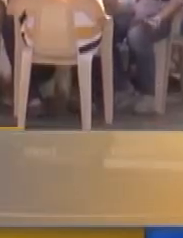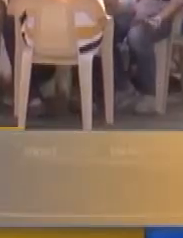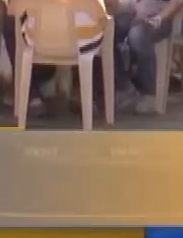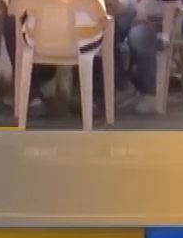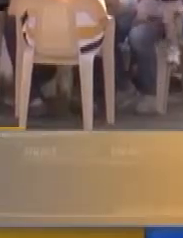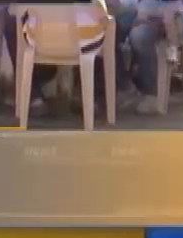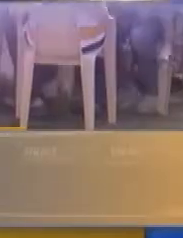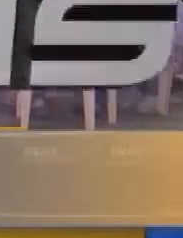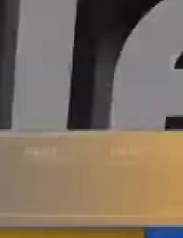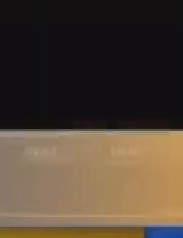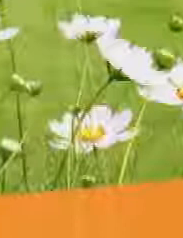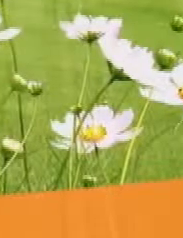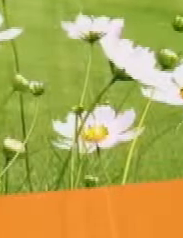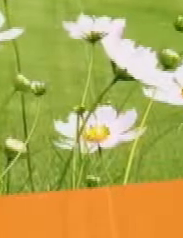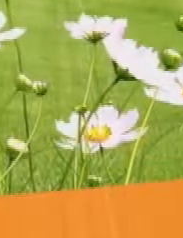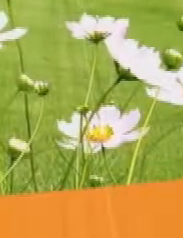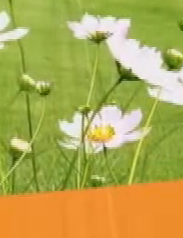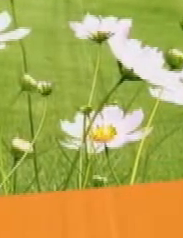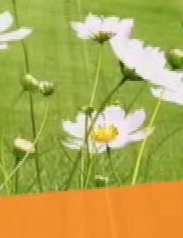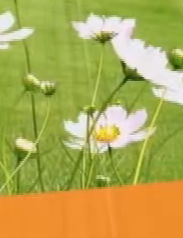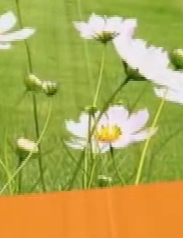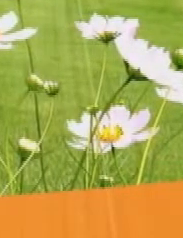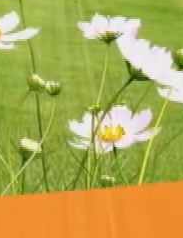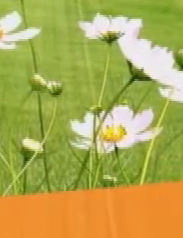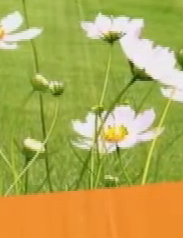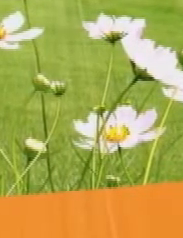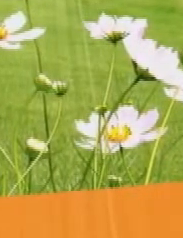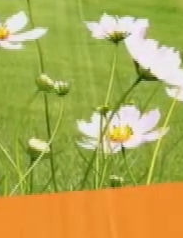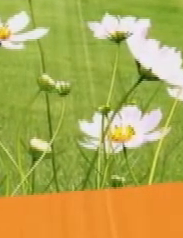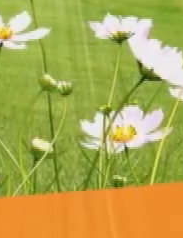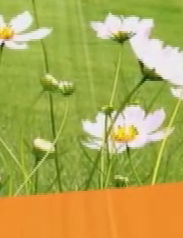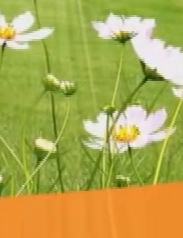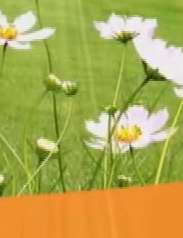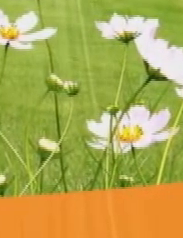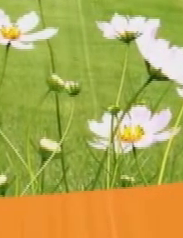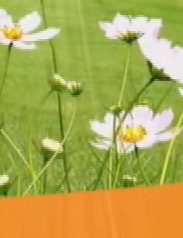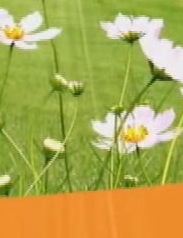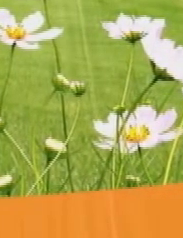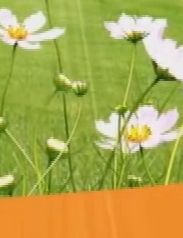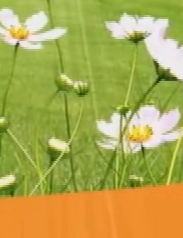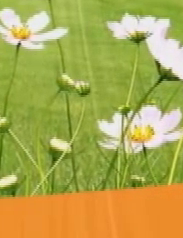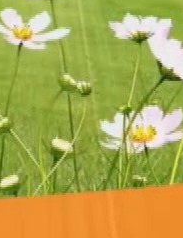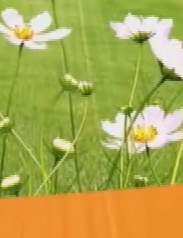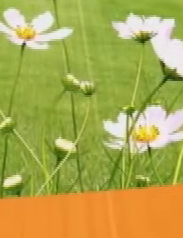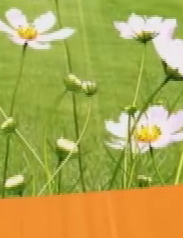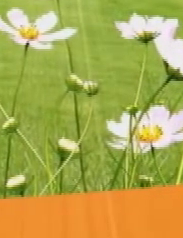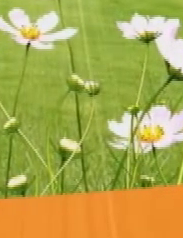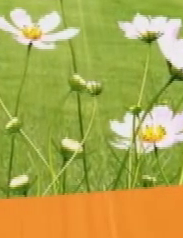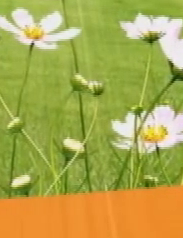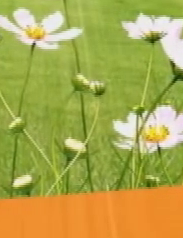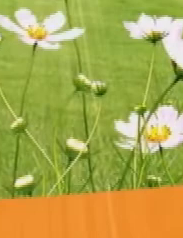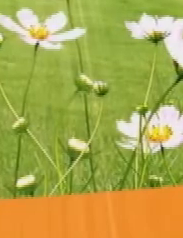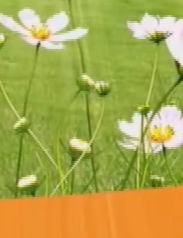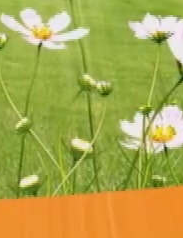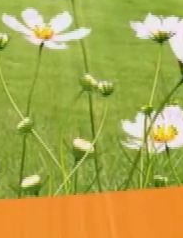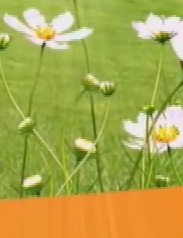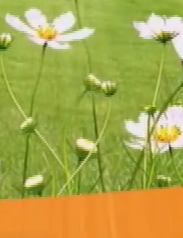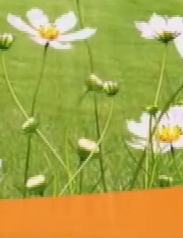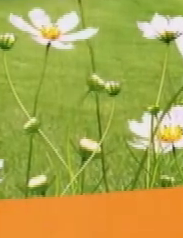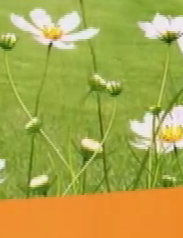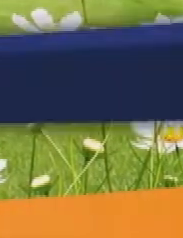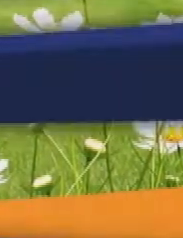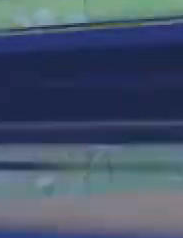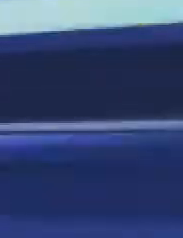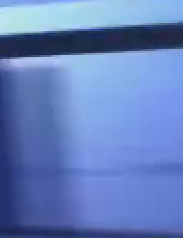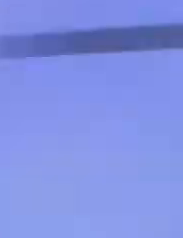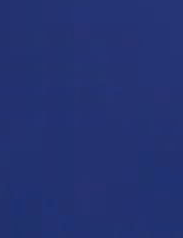la familia claveriana. Con el patrocinio de Barzol Ecológico, Barzol Aroma, Delicias, Líder en Limpieza, Enlace Noticias, el noticiero que usted quiere ver.